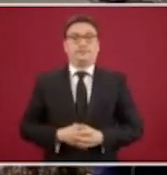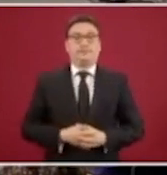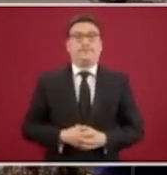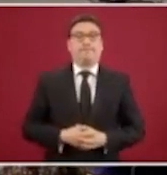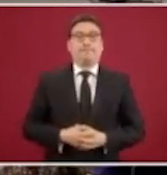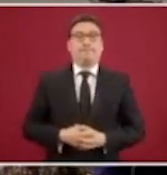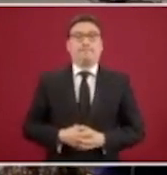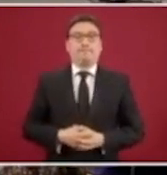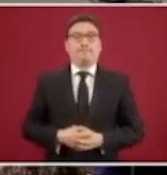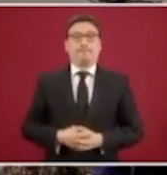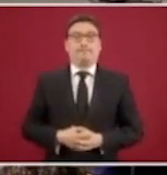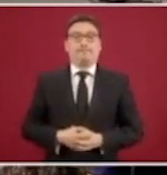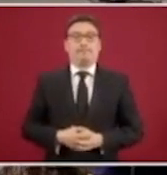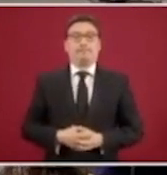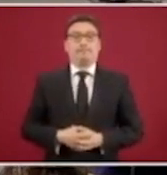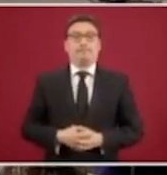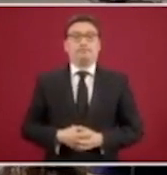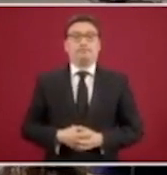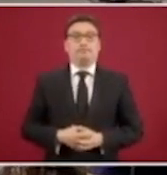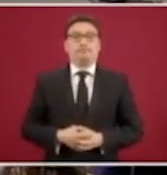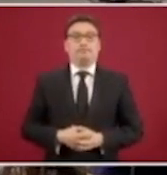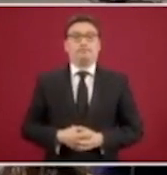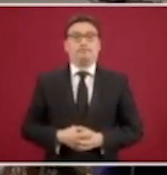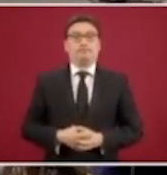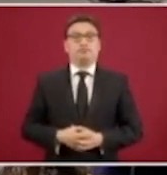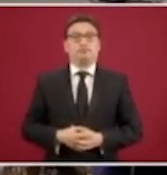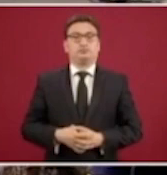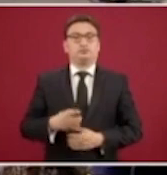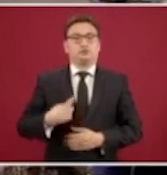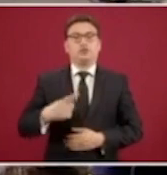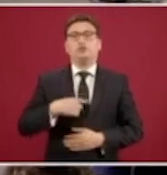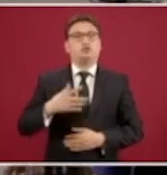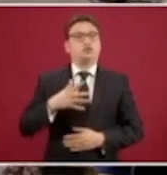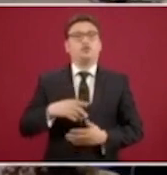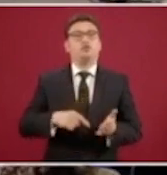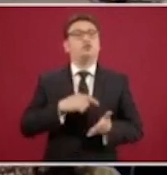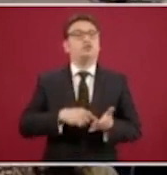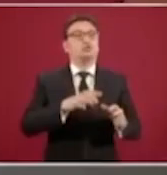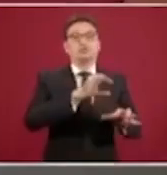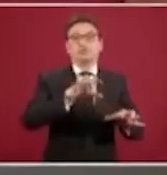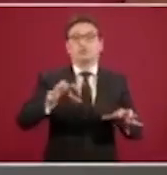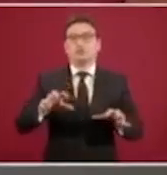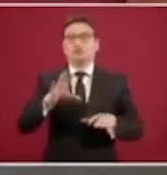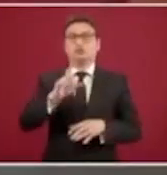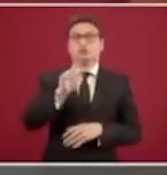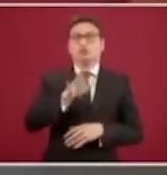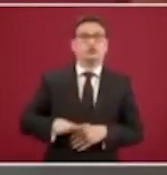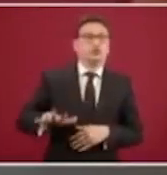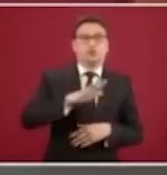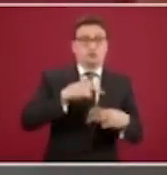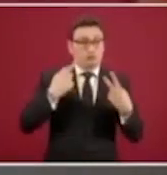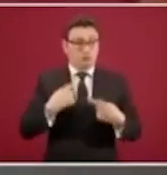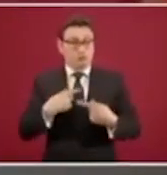Vamos a trabajar en colonias populares con introducción de